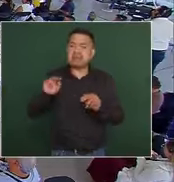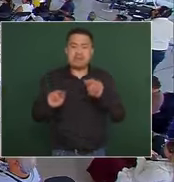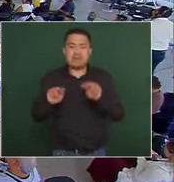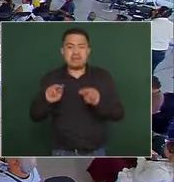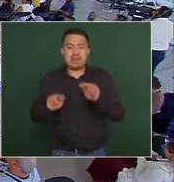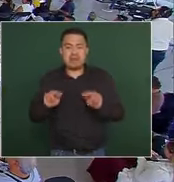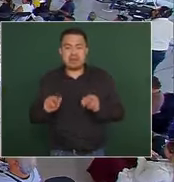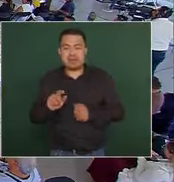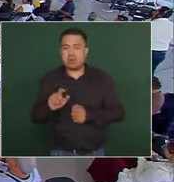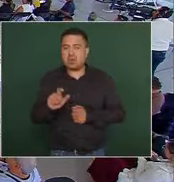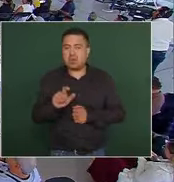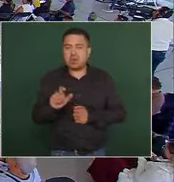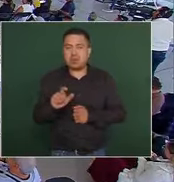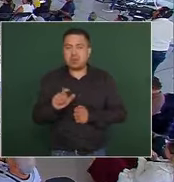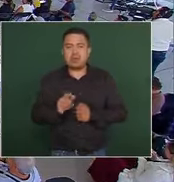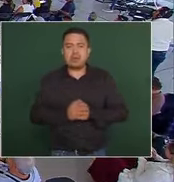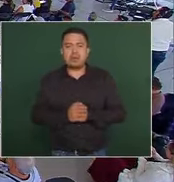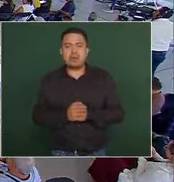Cuando